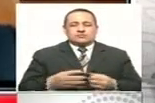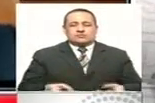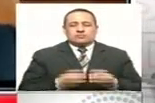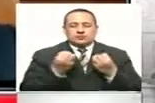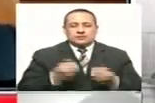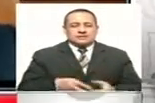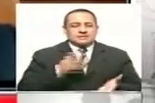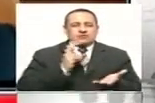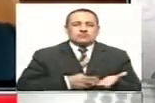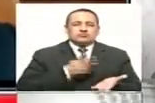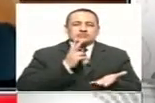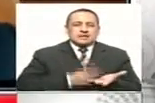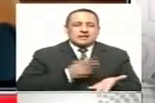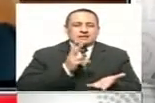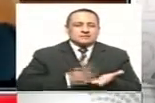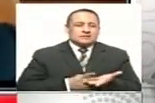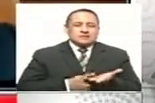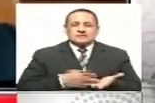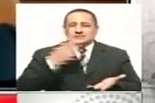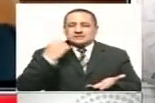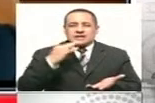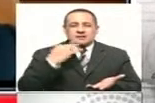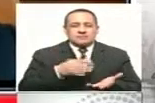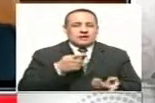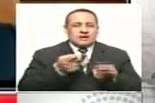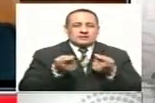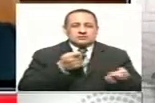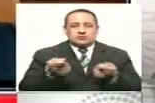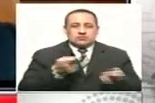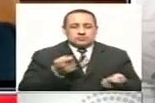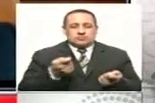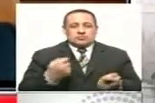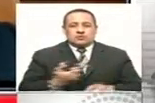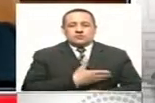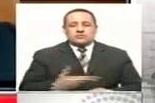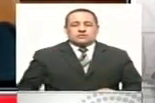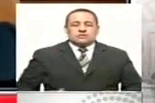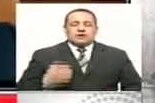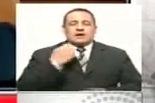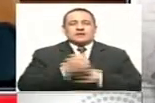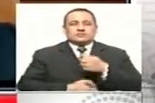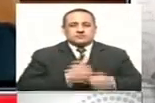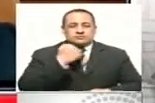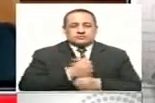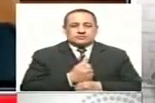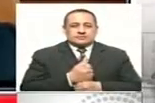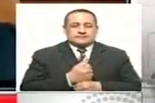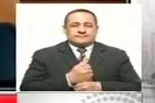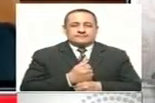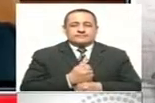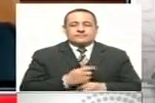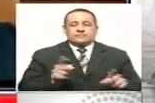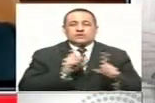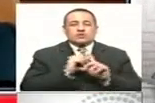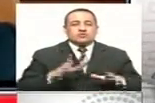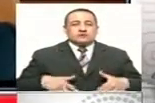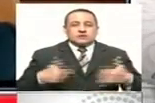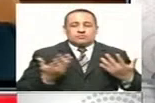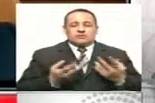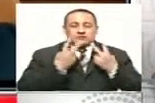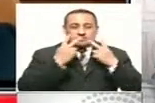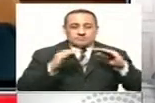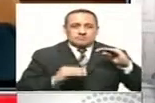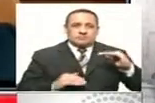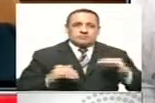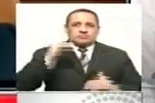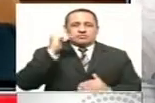una constante en la gestión pública de años. No se ha podido superar